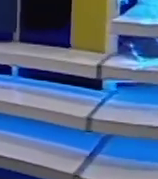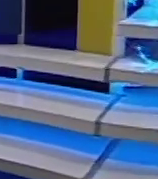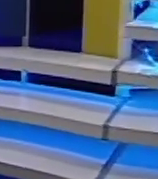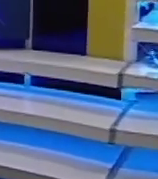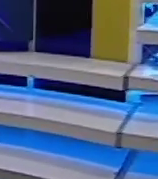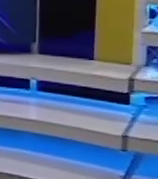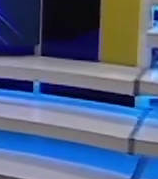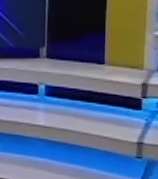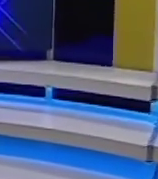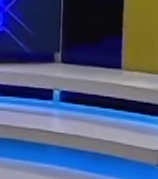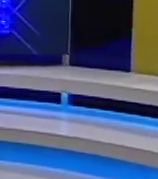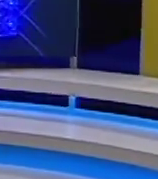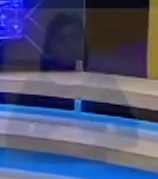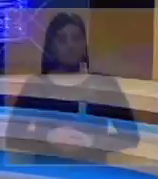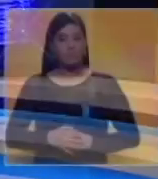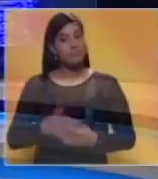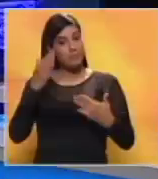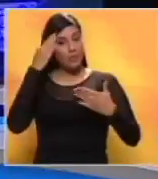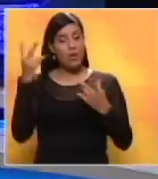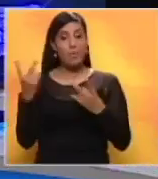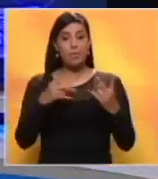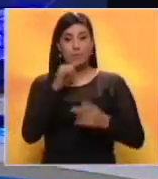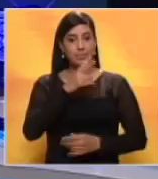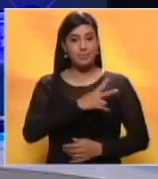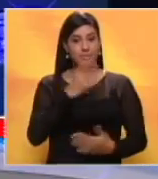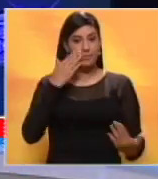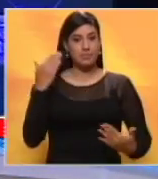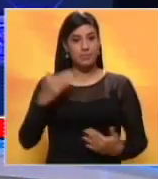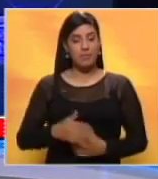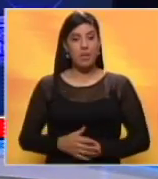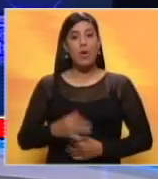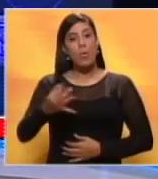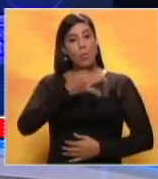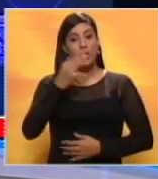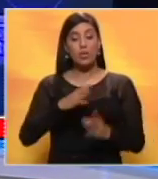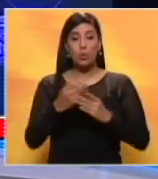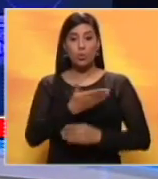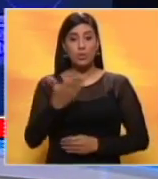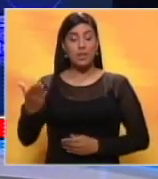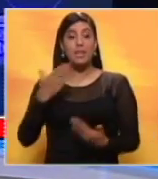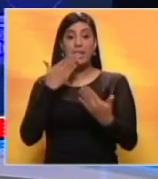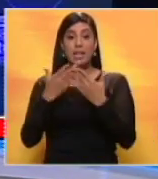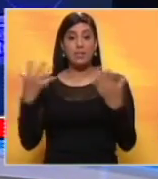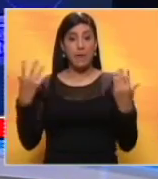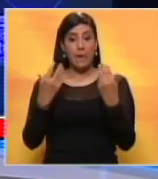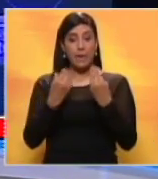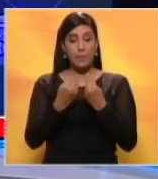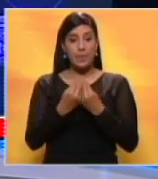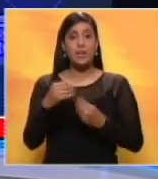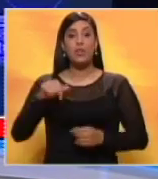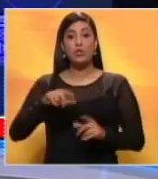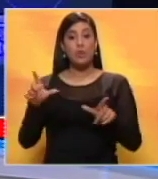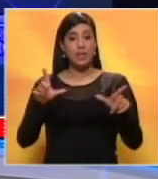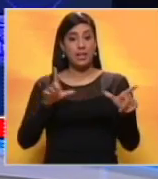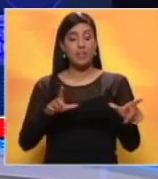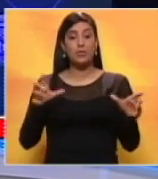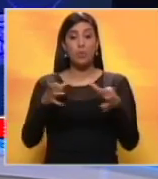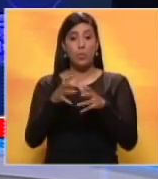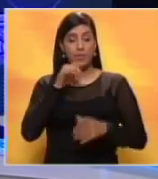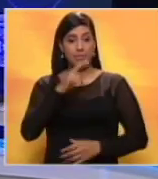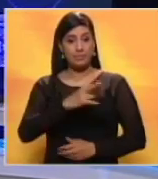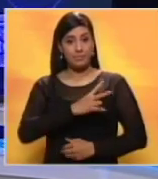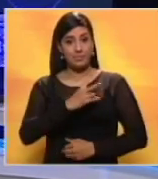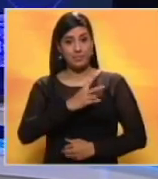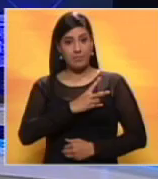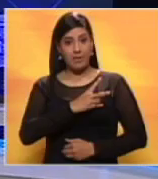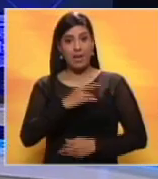Hola, bienvenidos a la emisión meridiana de su noticiero Venevisión. Muy buenas tardes tengan todos, gracias por acompañarnos. Estamos listas en nombre del equipo